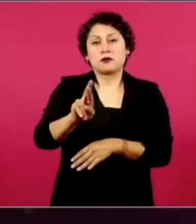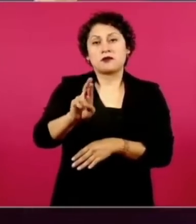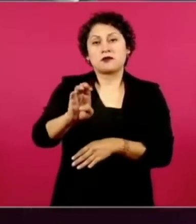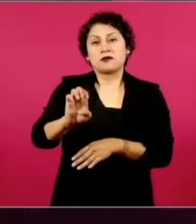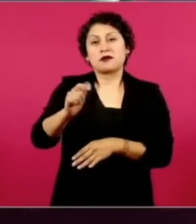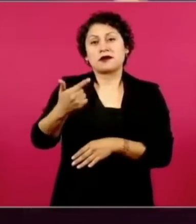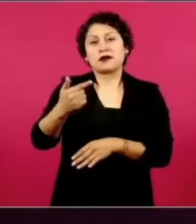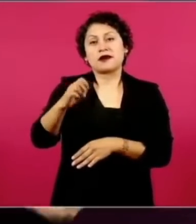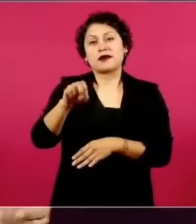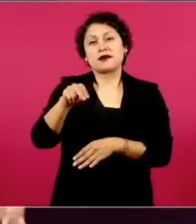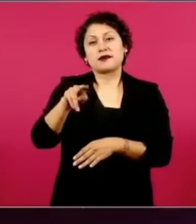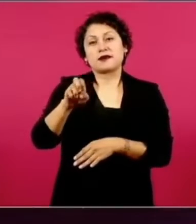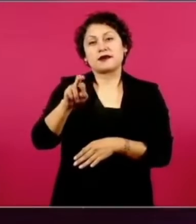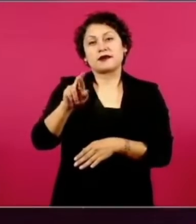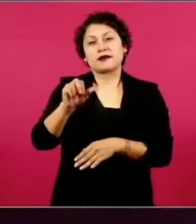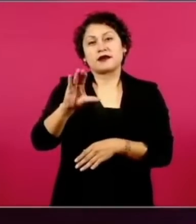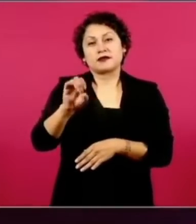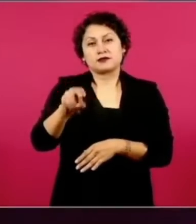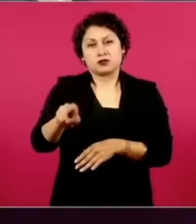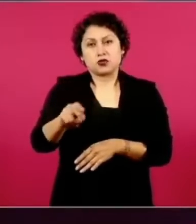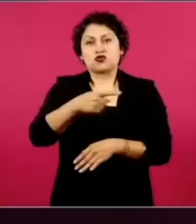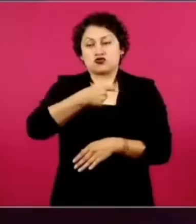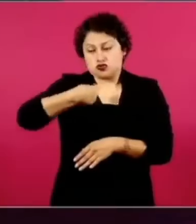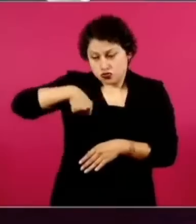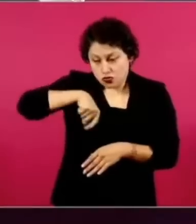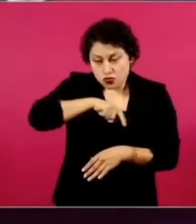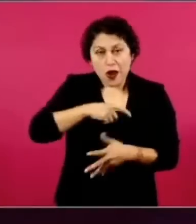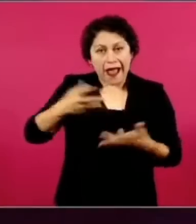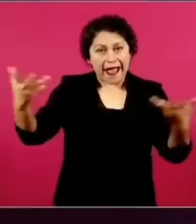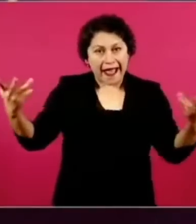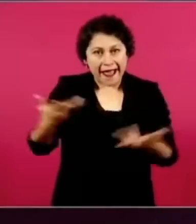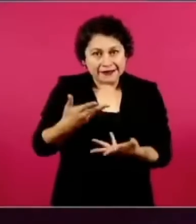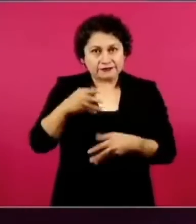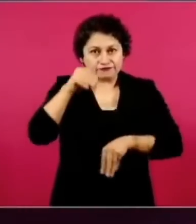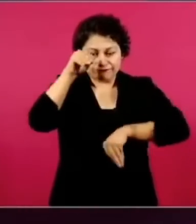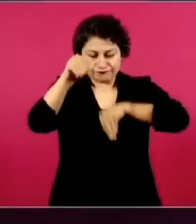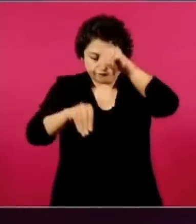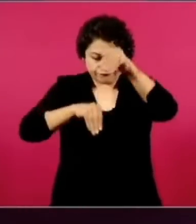que creamos, que llegamos a